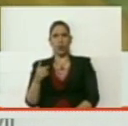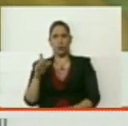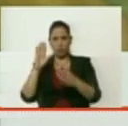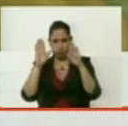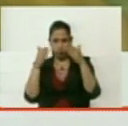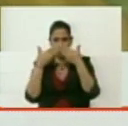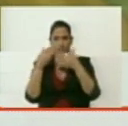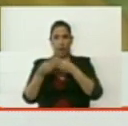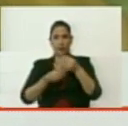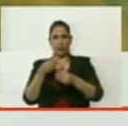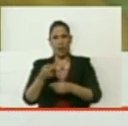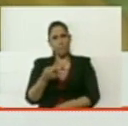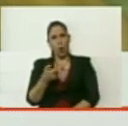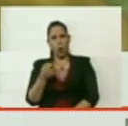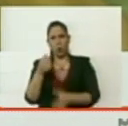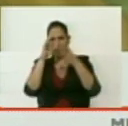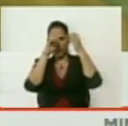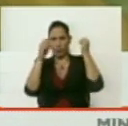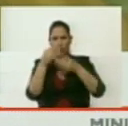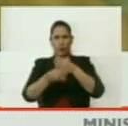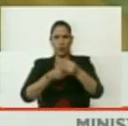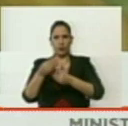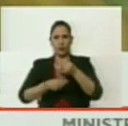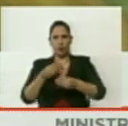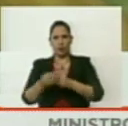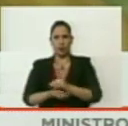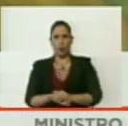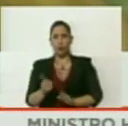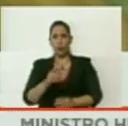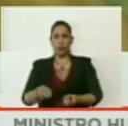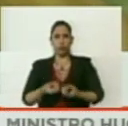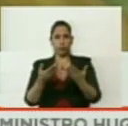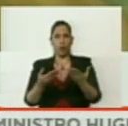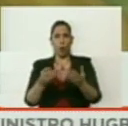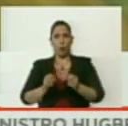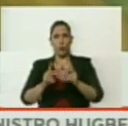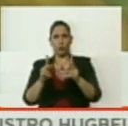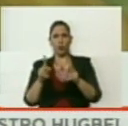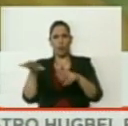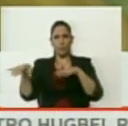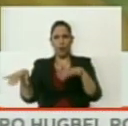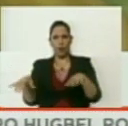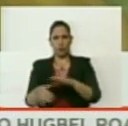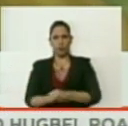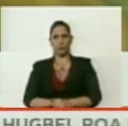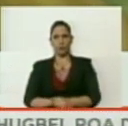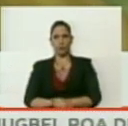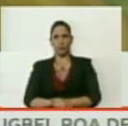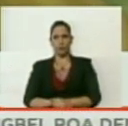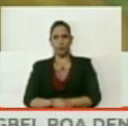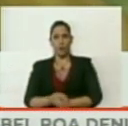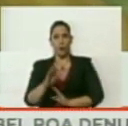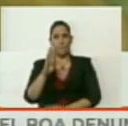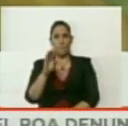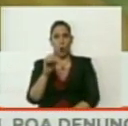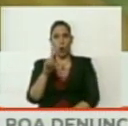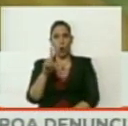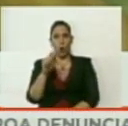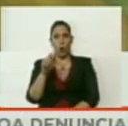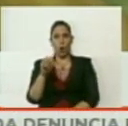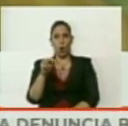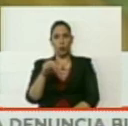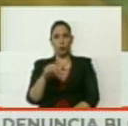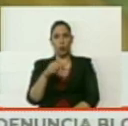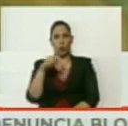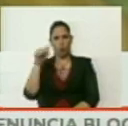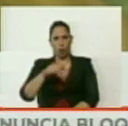era poco diplomático hacerlo y no darle la oportunidad a esas partes. Bolton hoy dice que